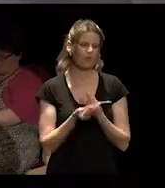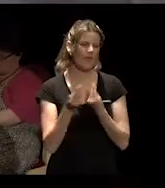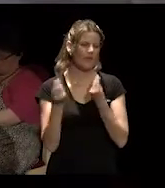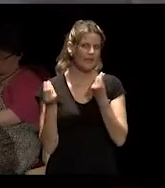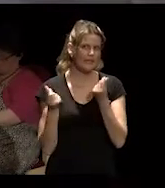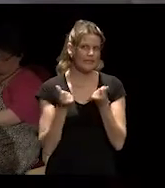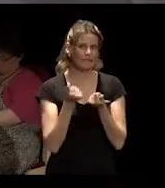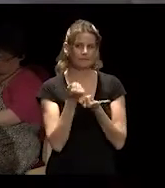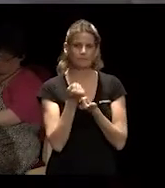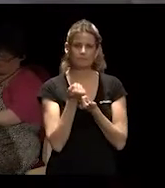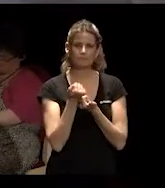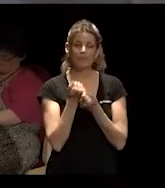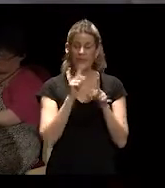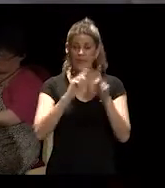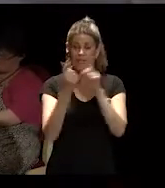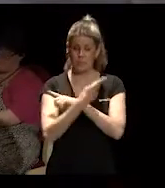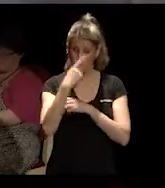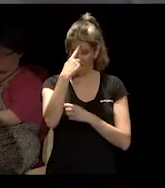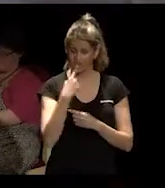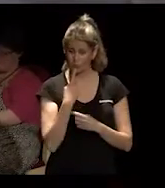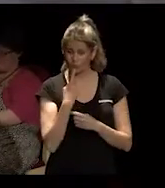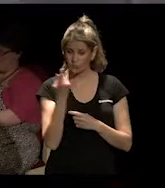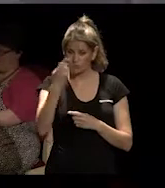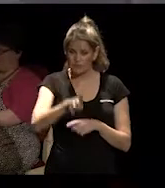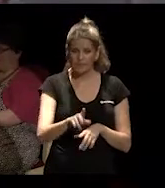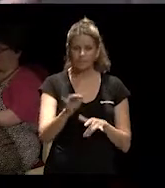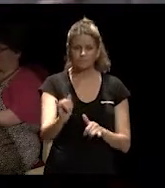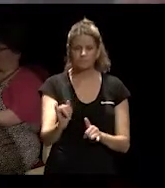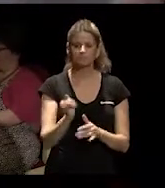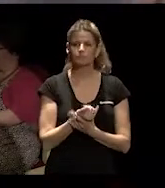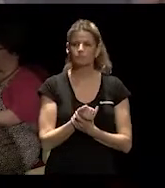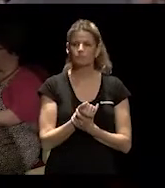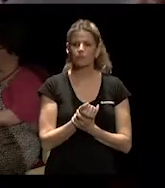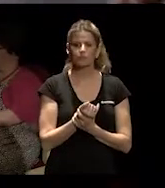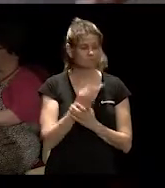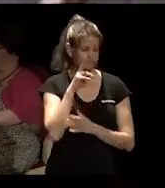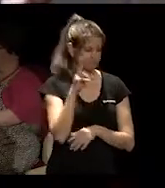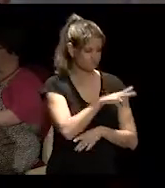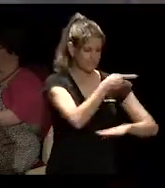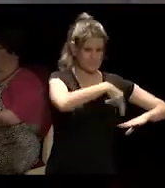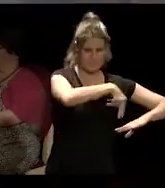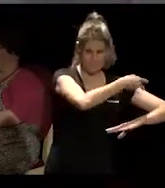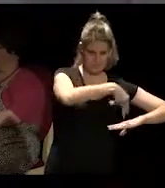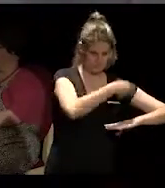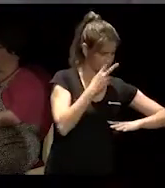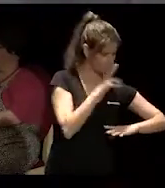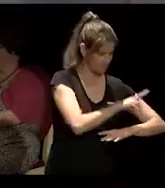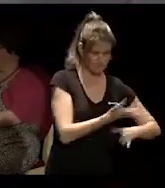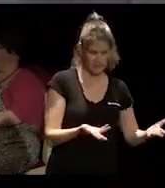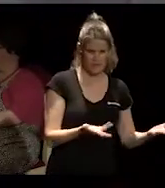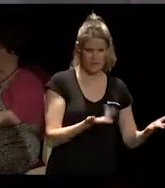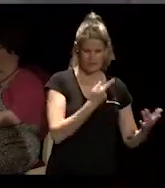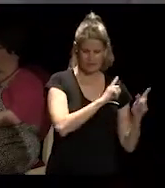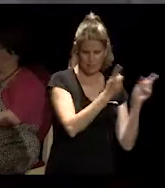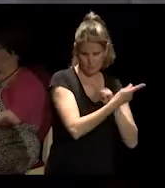Ese cambio de actitud, por supuesto, viene también en escena, pero no es